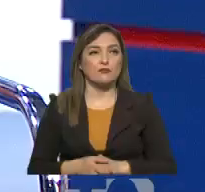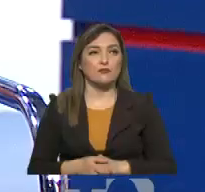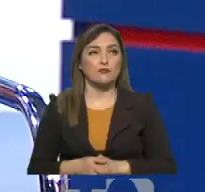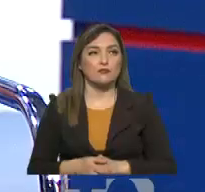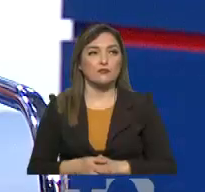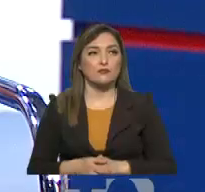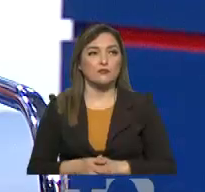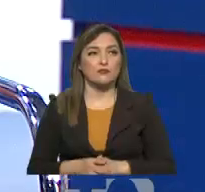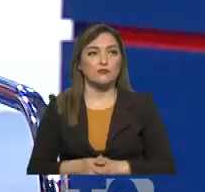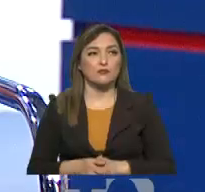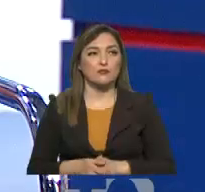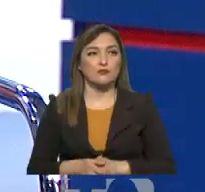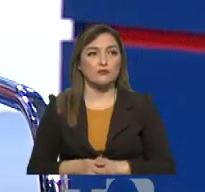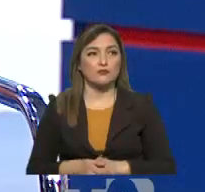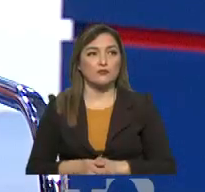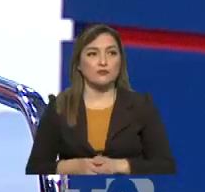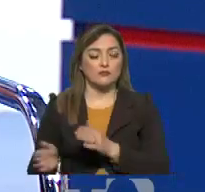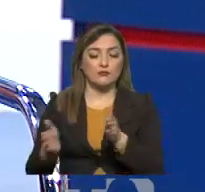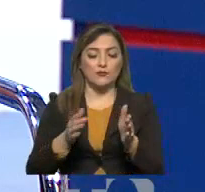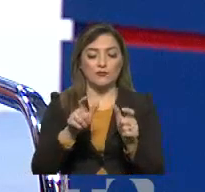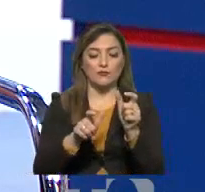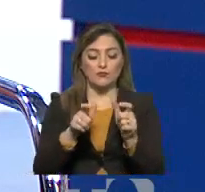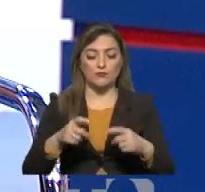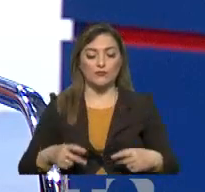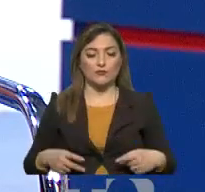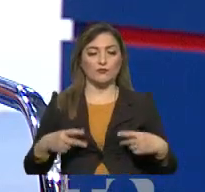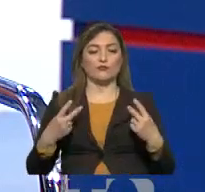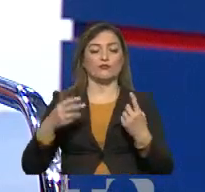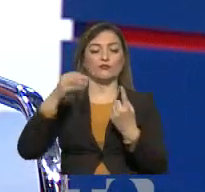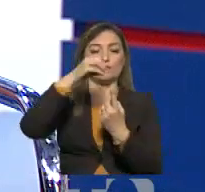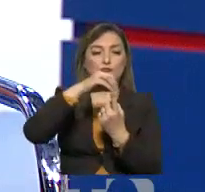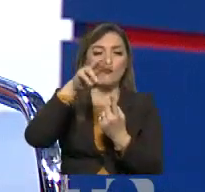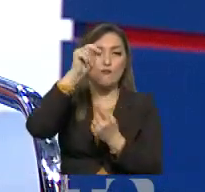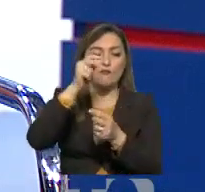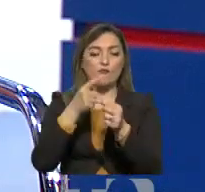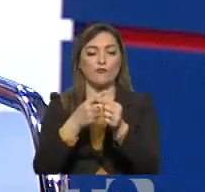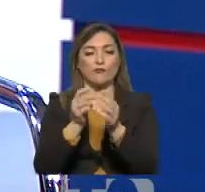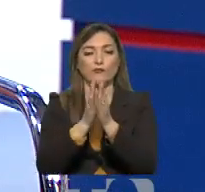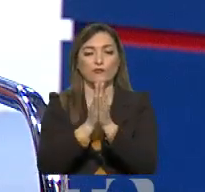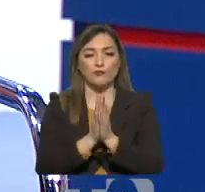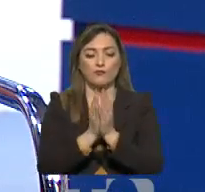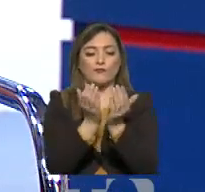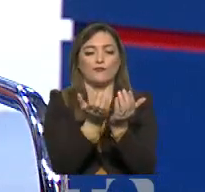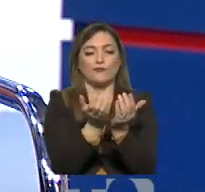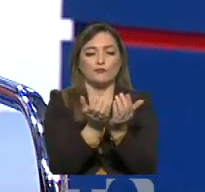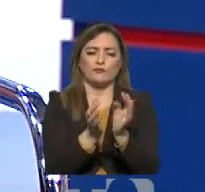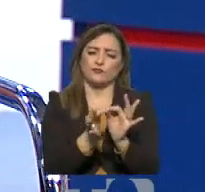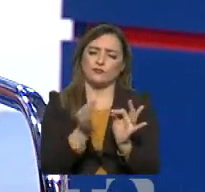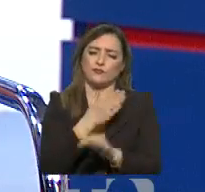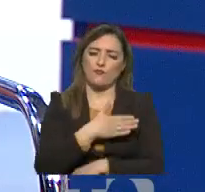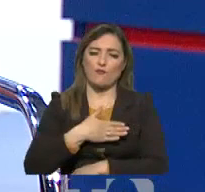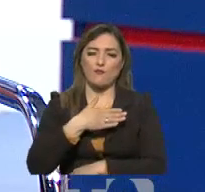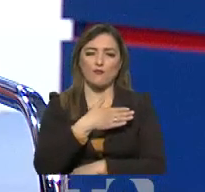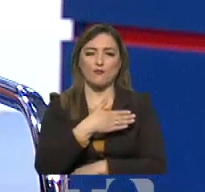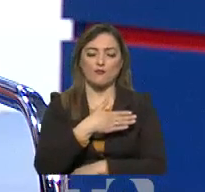horas. Moradores de San Antonio de Pichincha, en el norte de Quito, piden a las autoridades la recolección constante de la basura